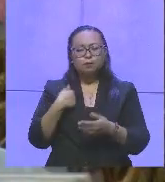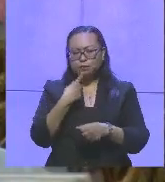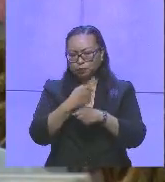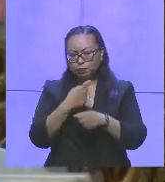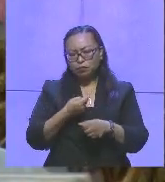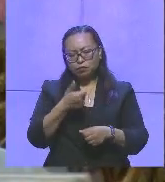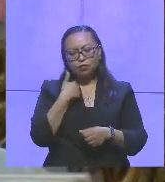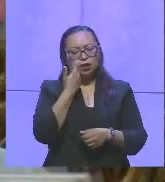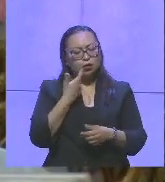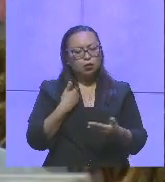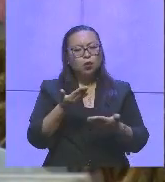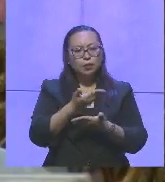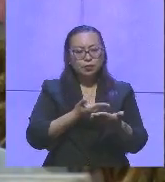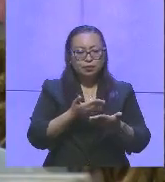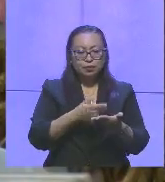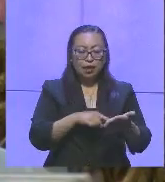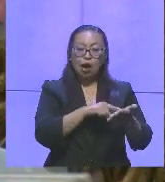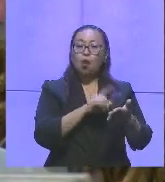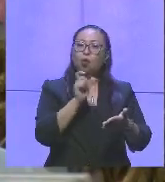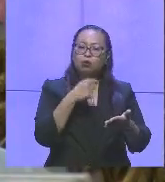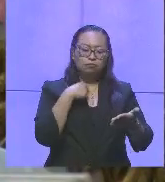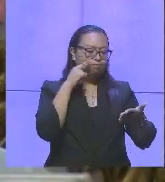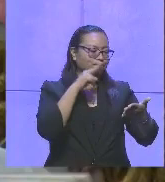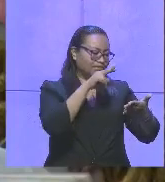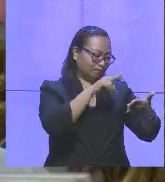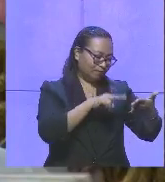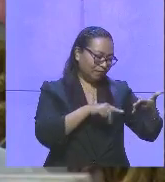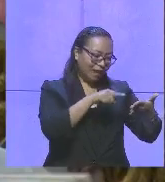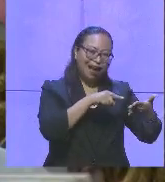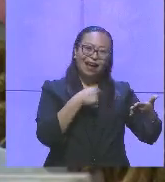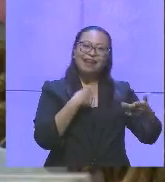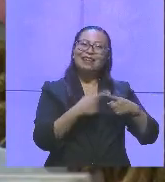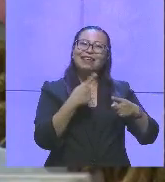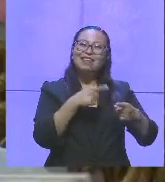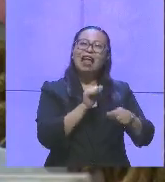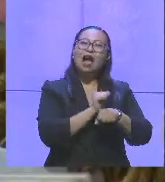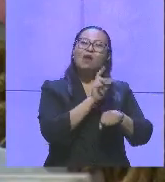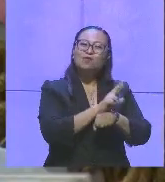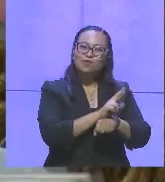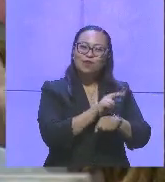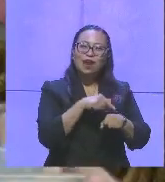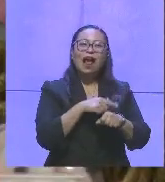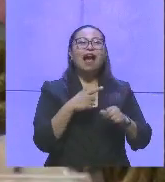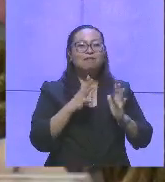que cuando uno ve a los autores, pues se da cuenta ya de la experiencia,